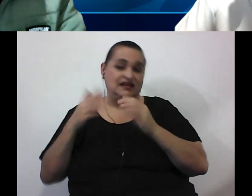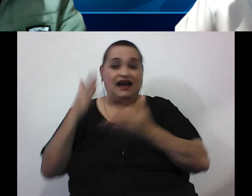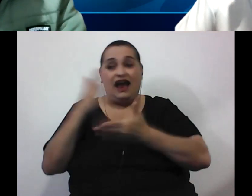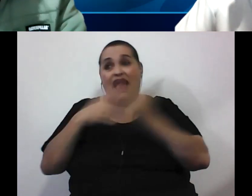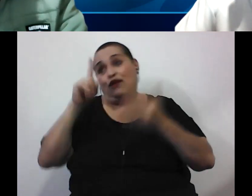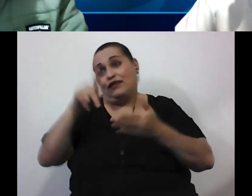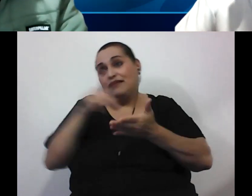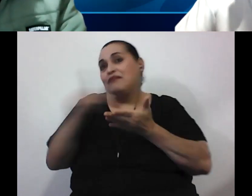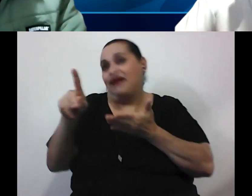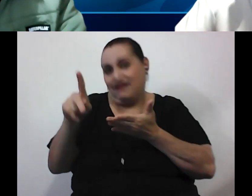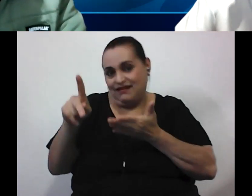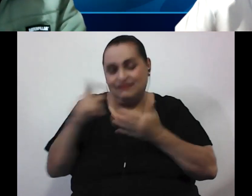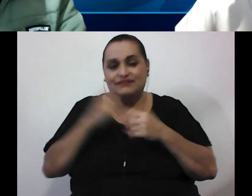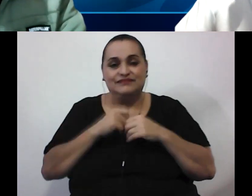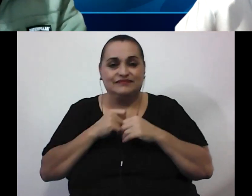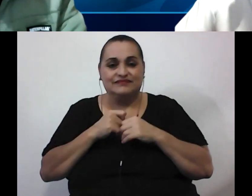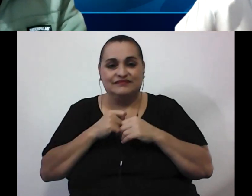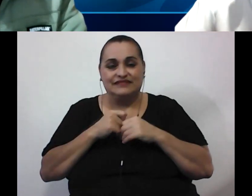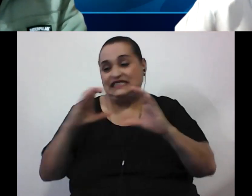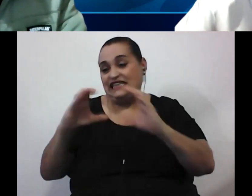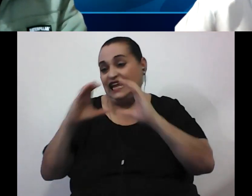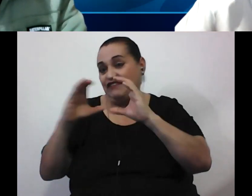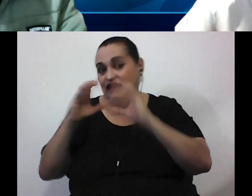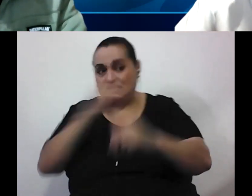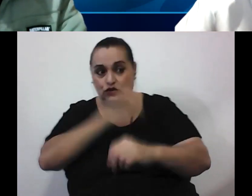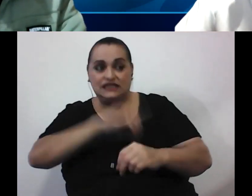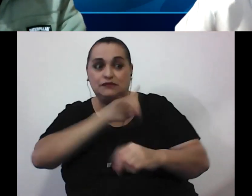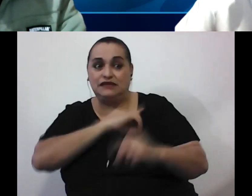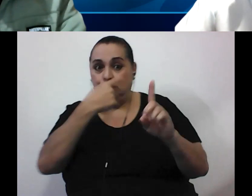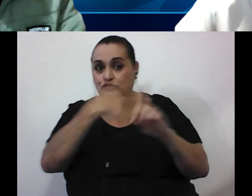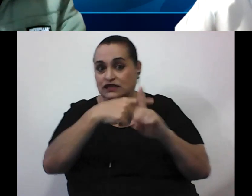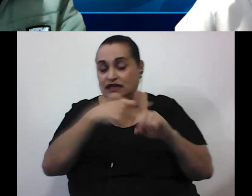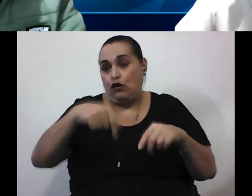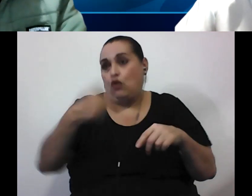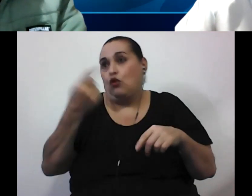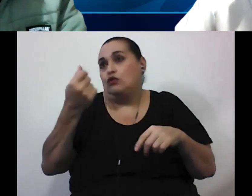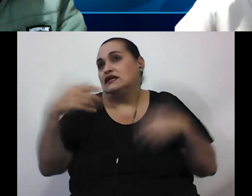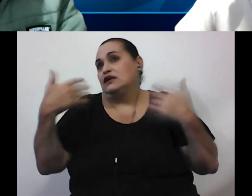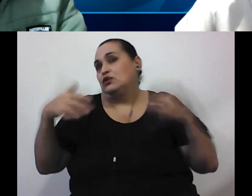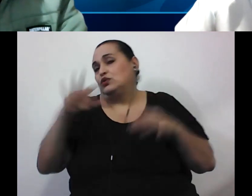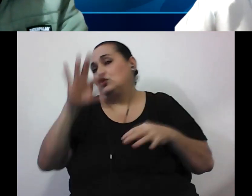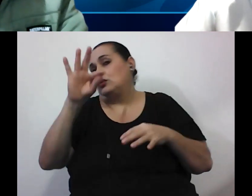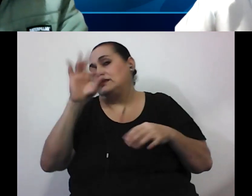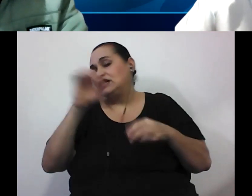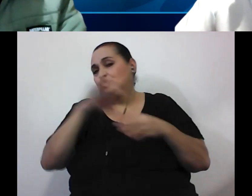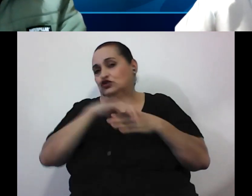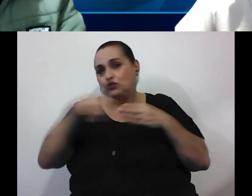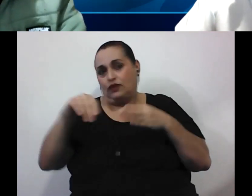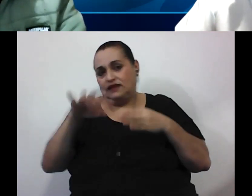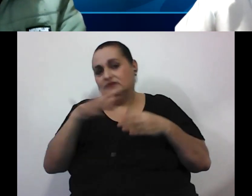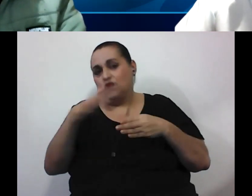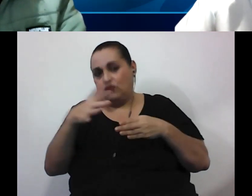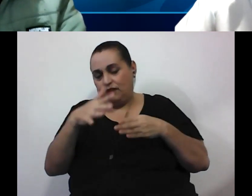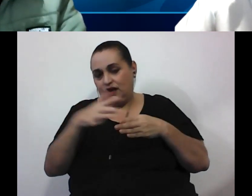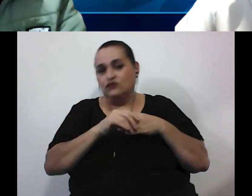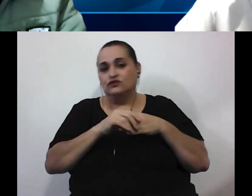pagar. De certificarse en disciplina positiva puede costar ahorita unos $900 por lo menos. Pues claro,